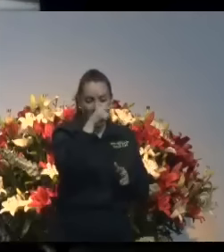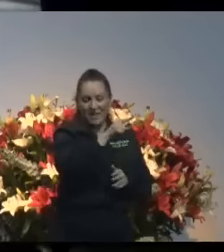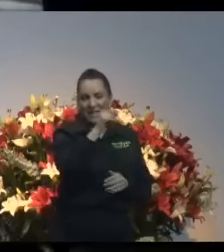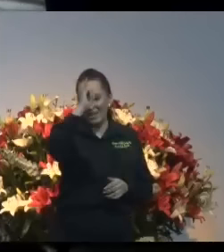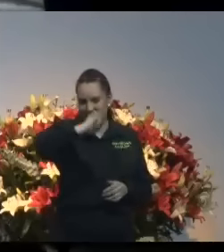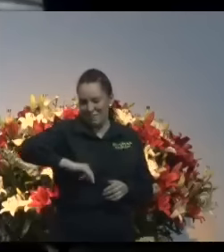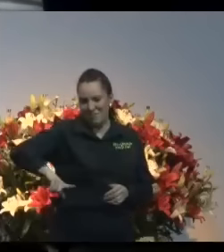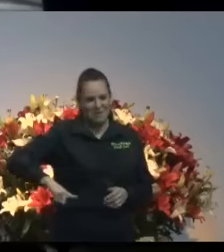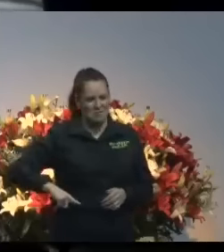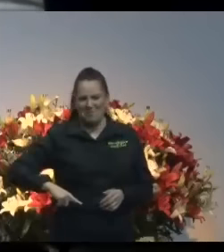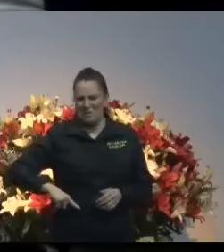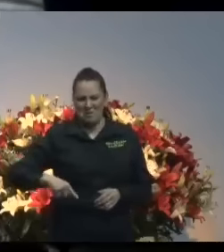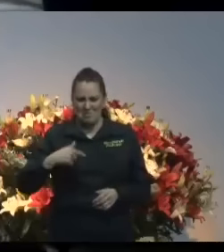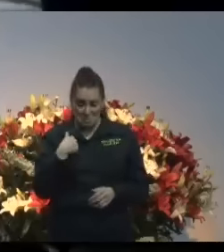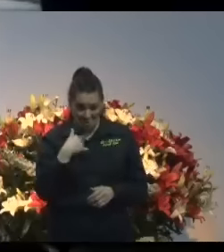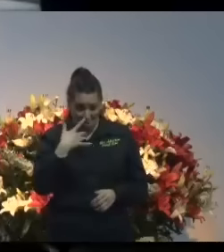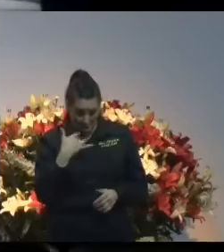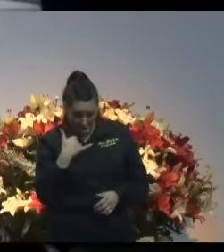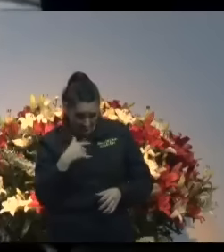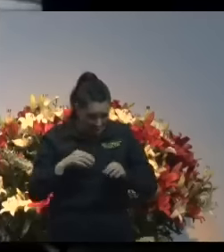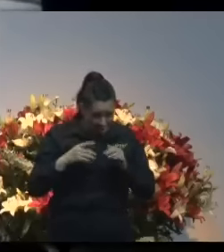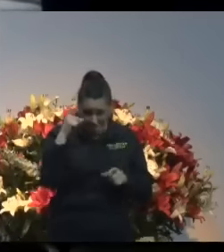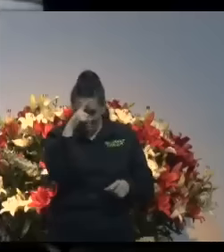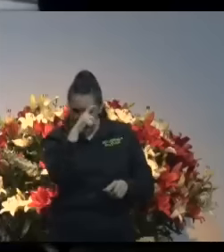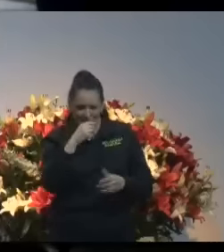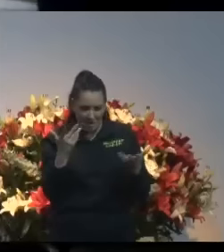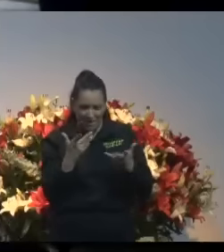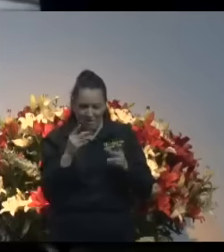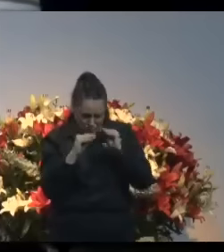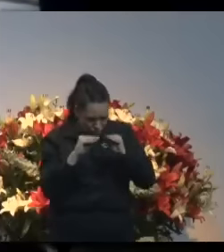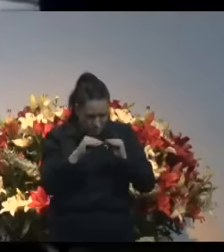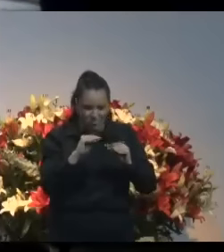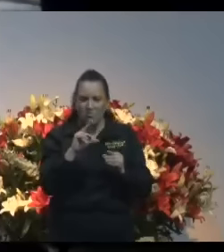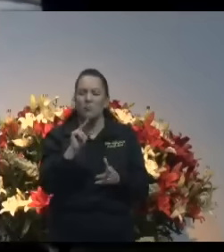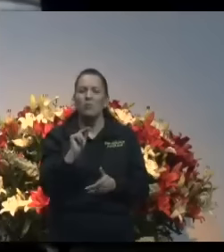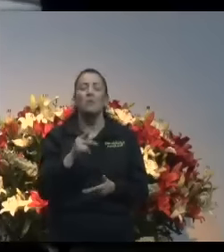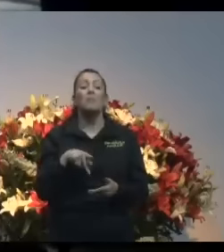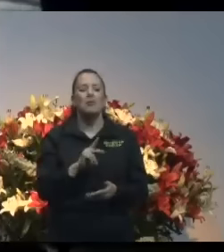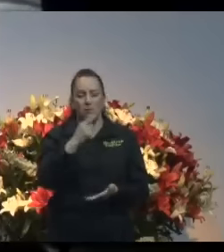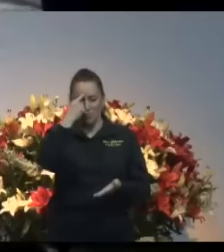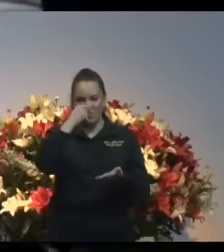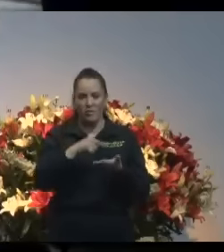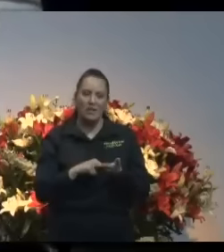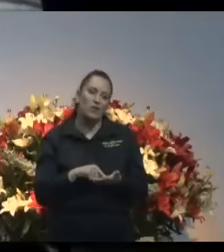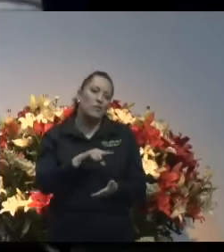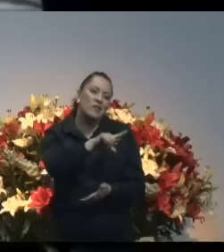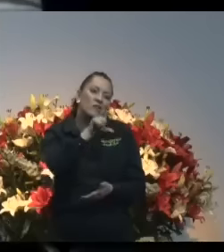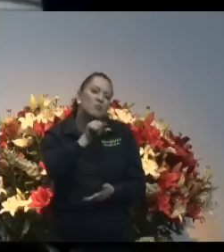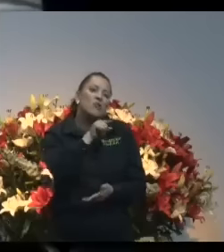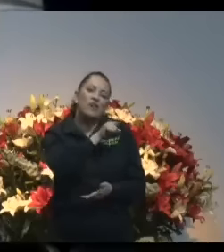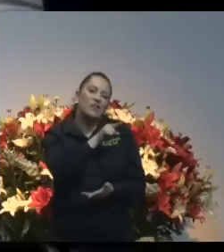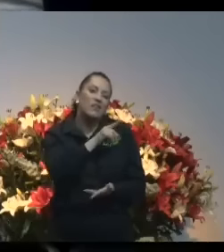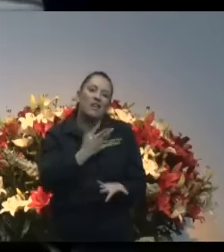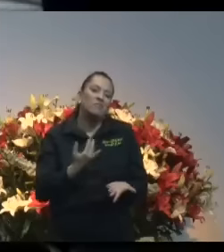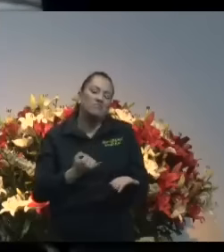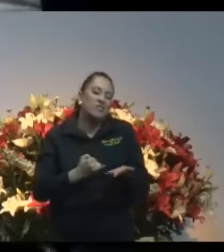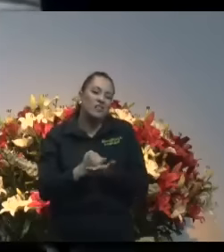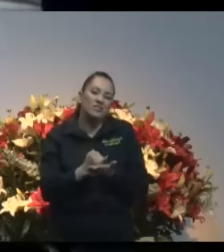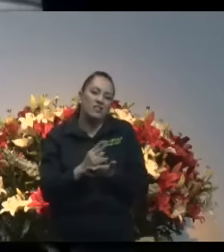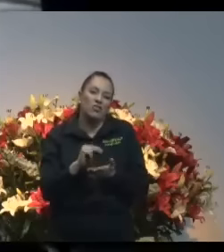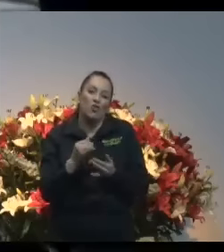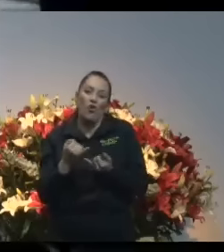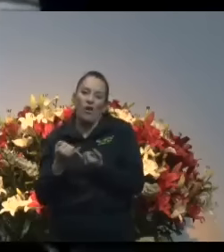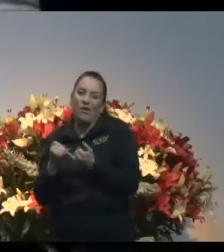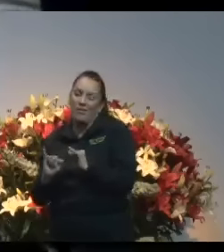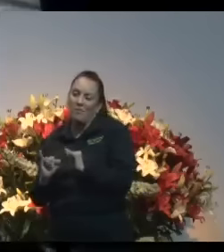No me costó trabajo hacerlo. Creo que después ella decidió no ser independiente,